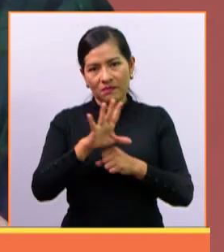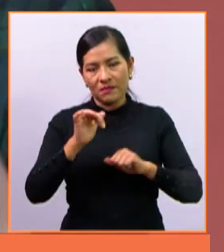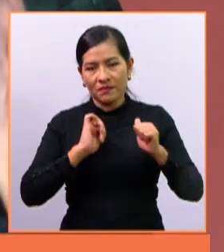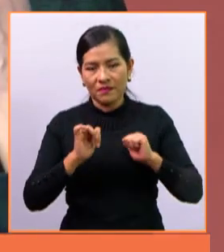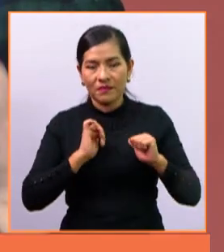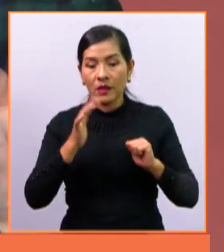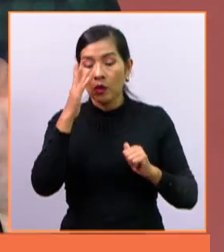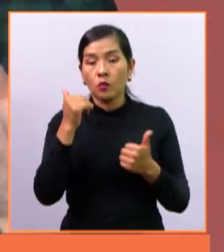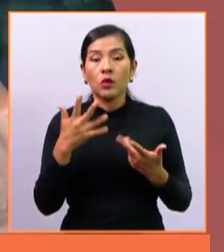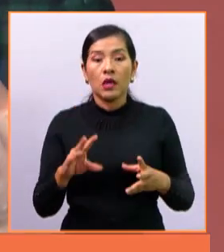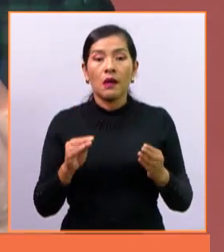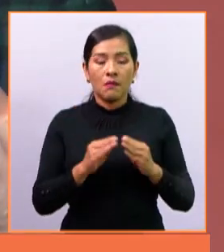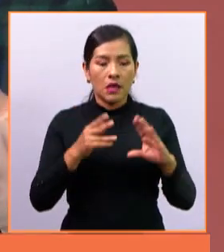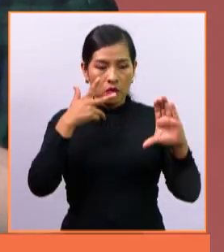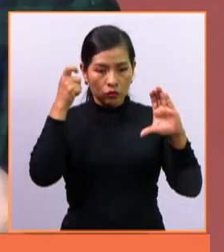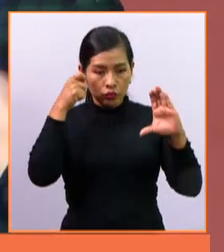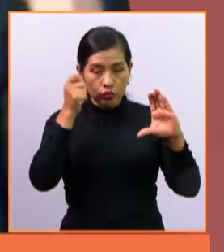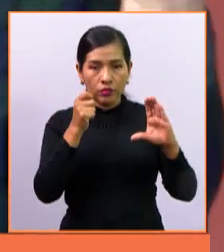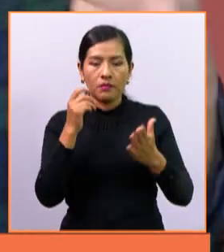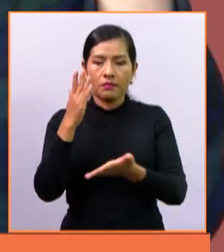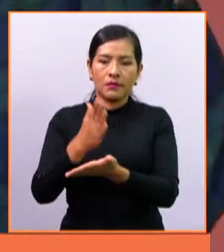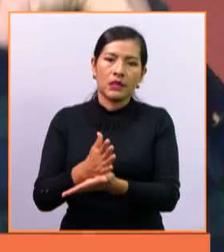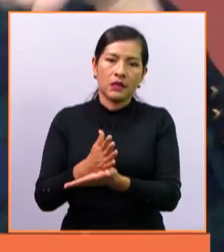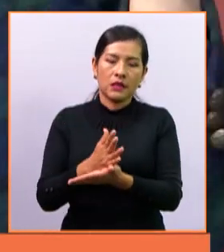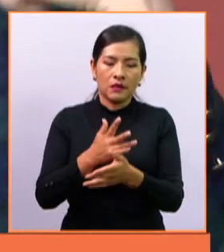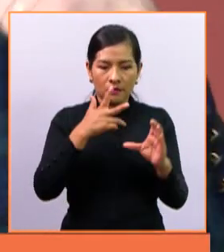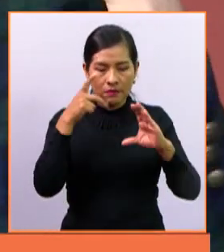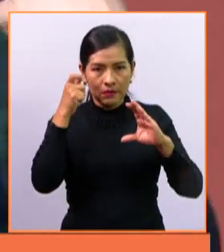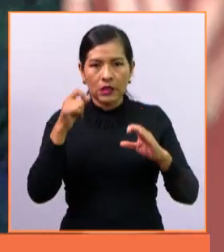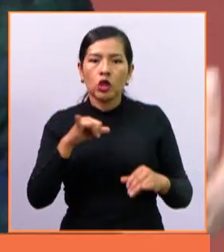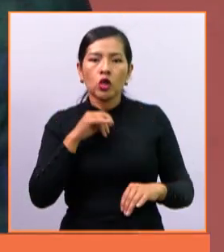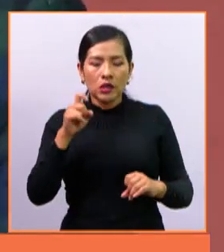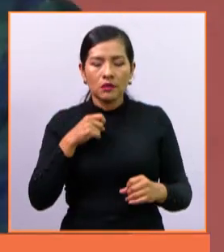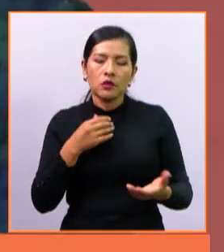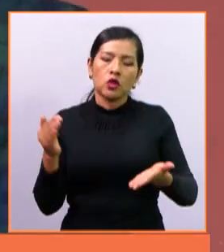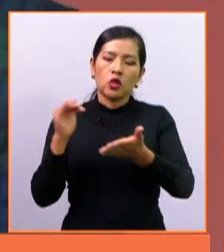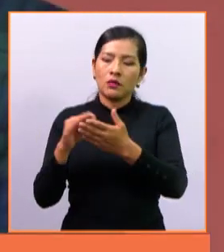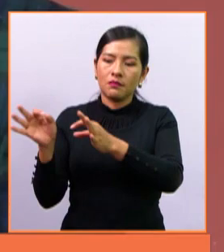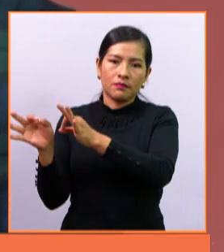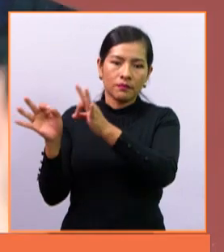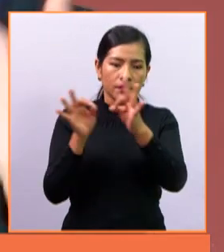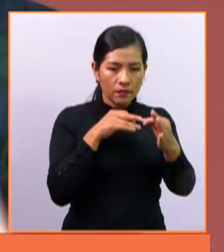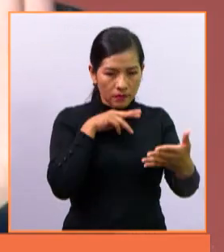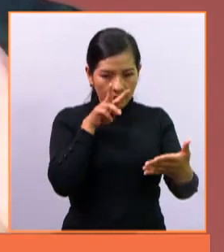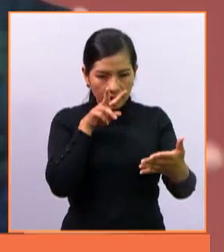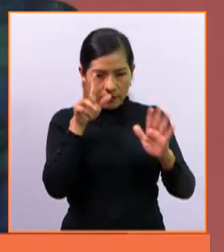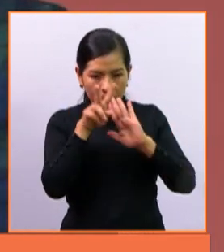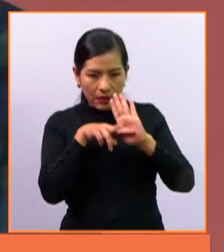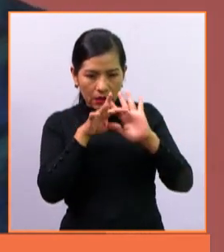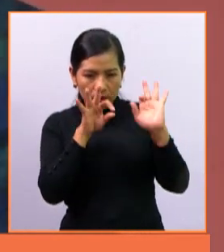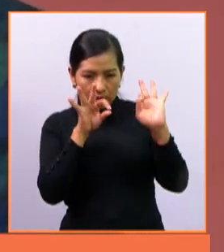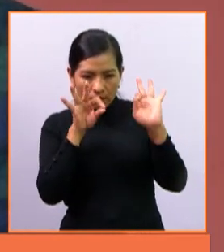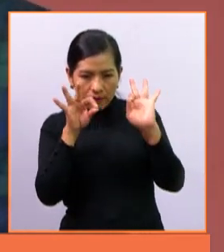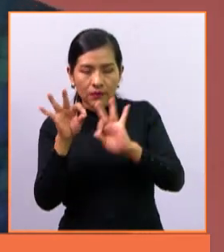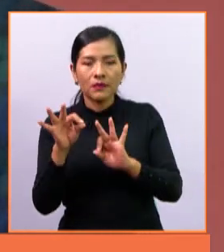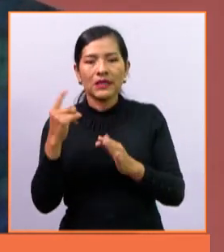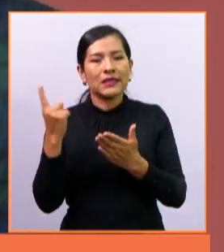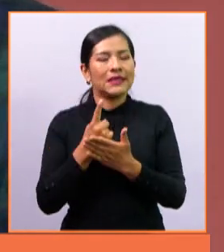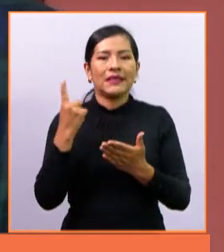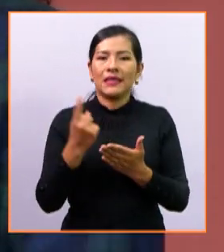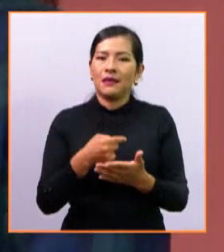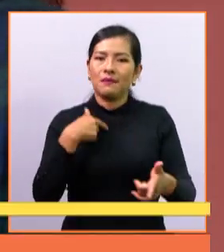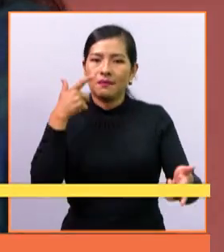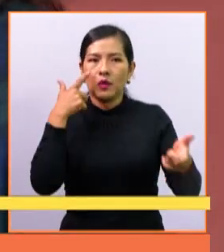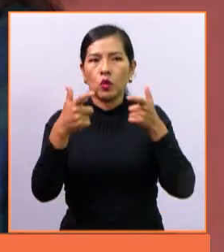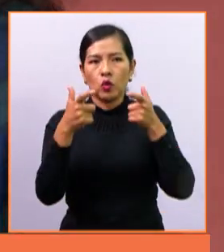Rodamos, paramos, ¿no? Y yo tengo que ver todo, pero cada toma, ¿no?